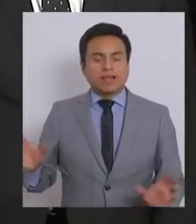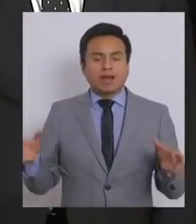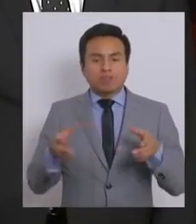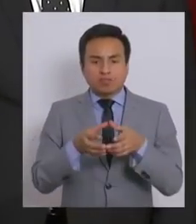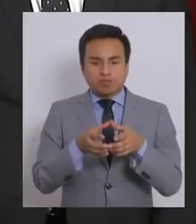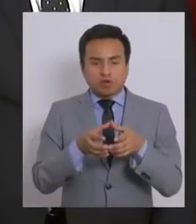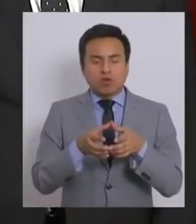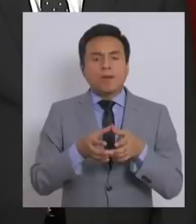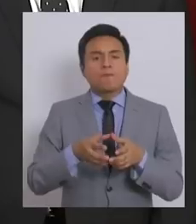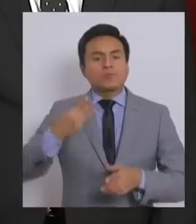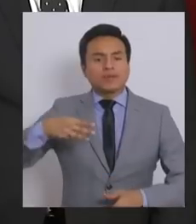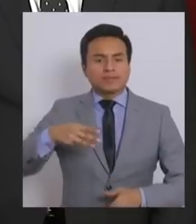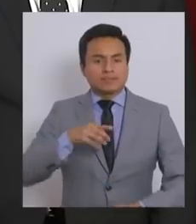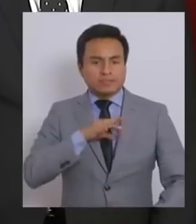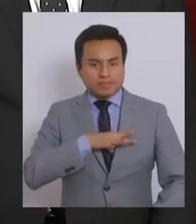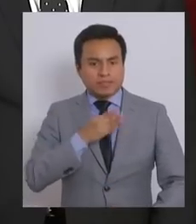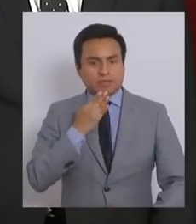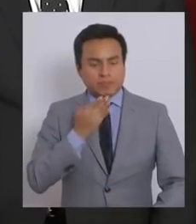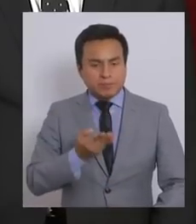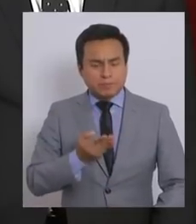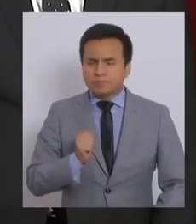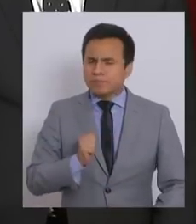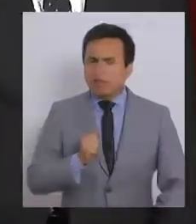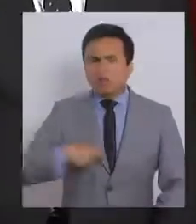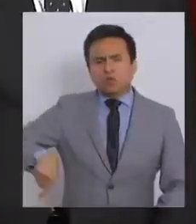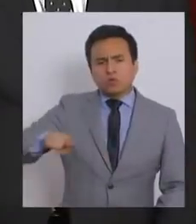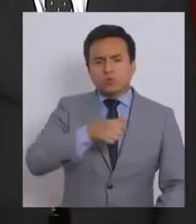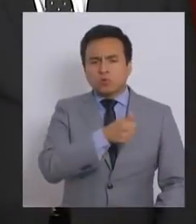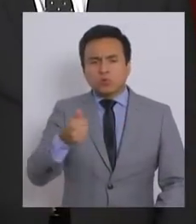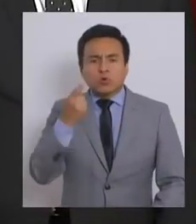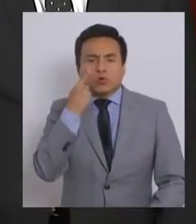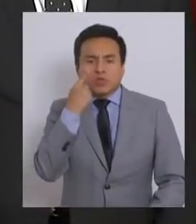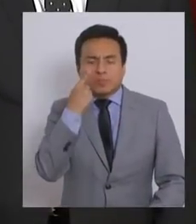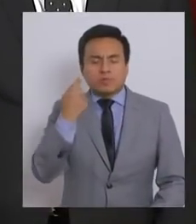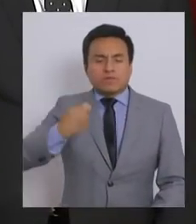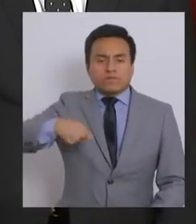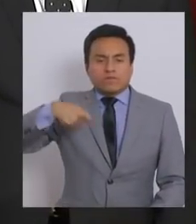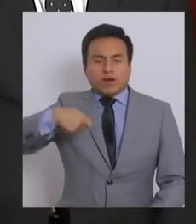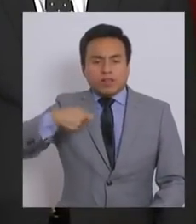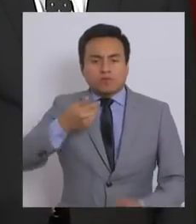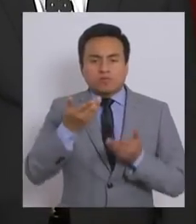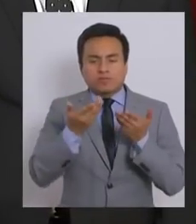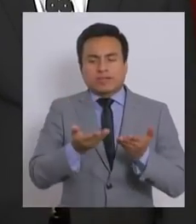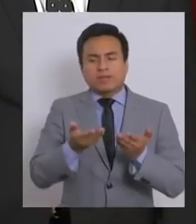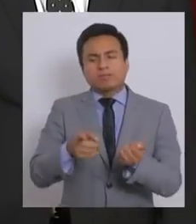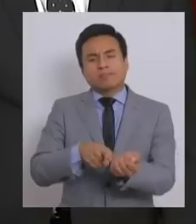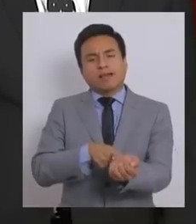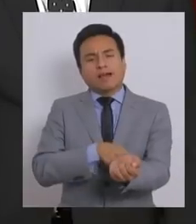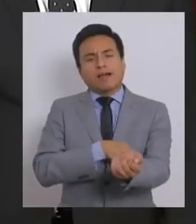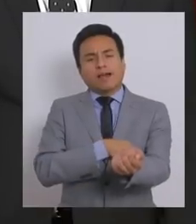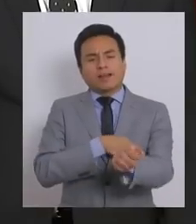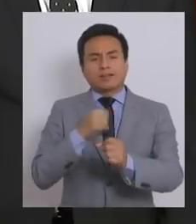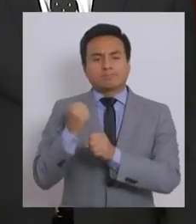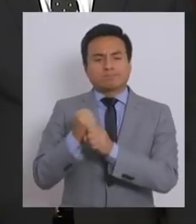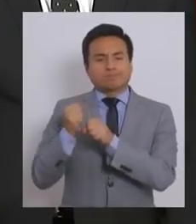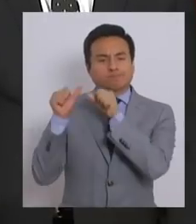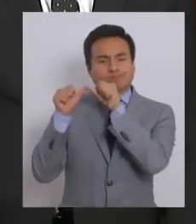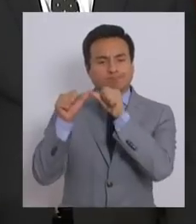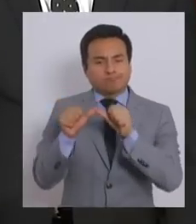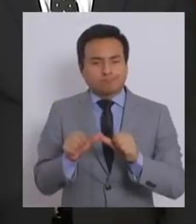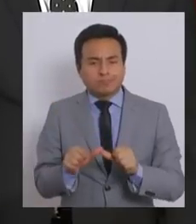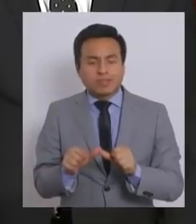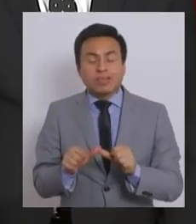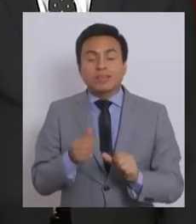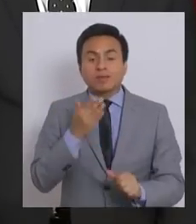de Municipalidades de Chile. Y todos conocemos su valiosa y larga trayectoria y